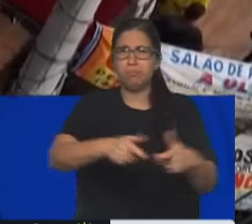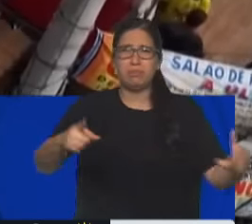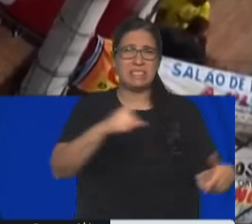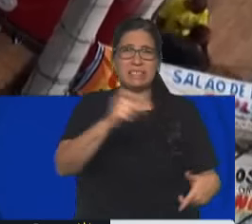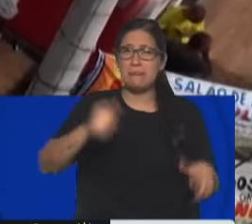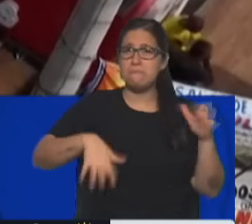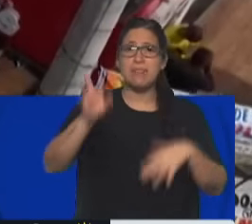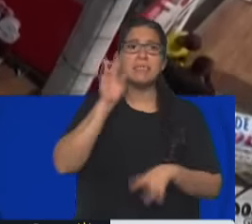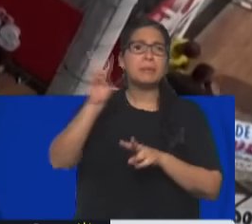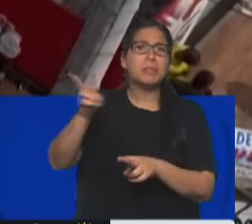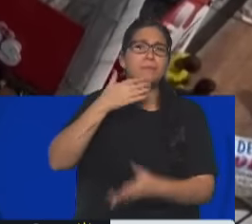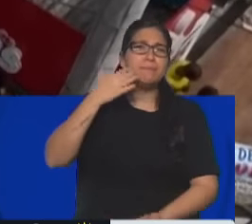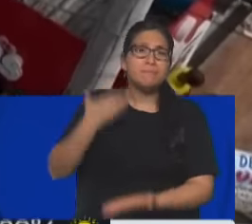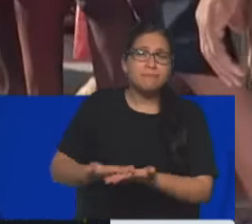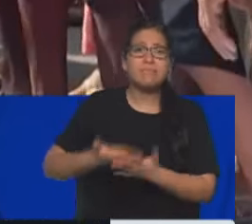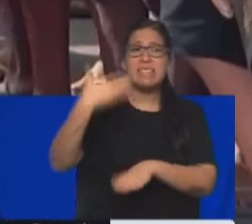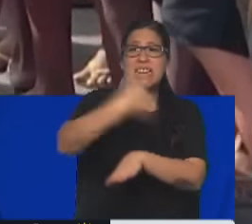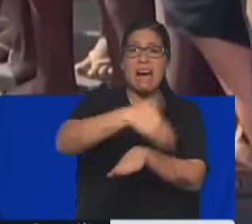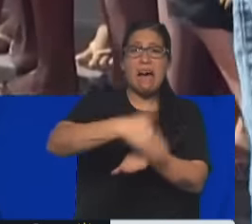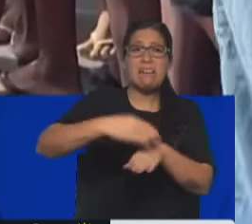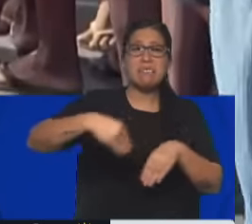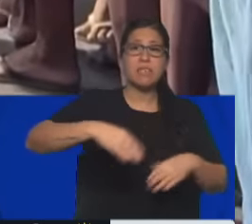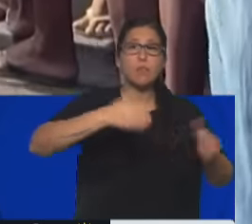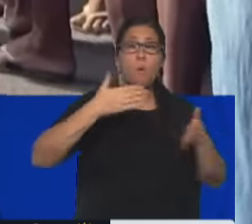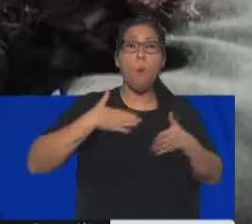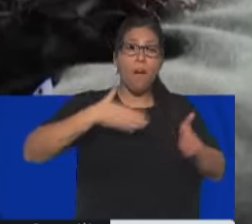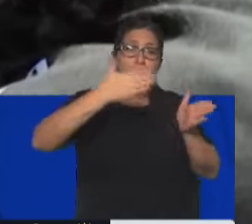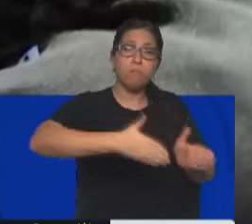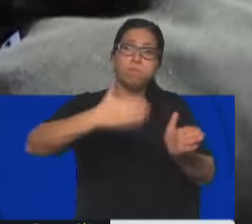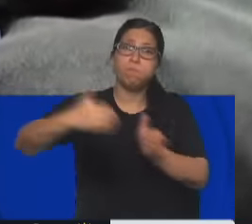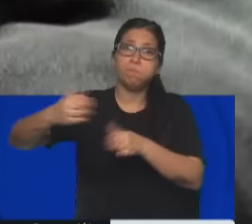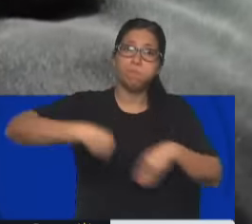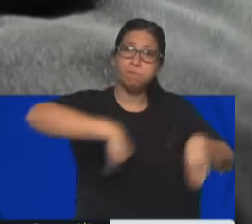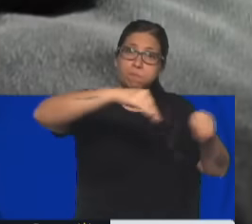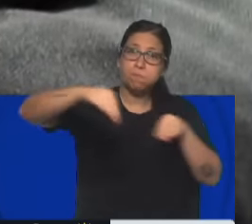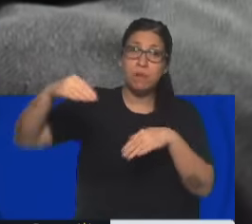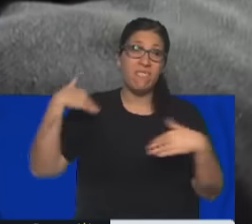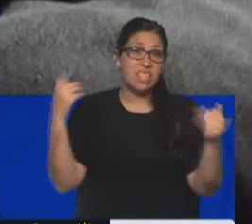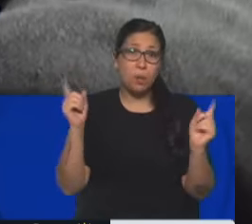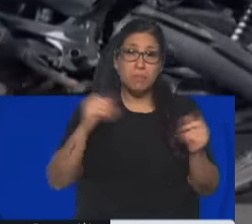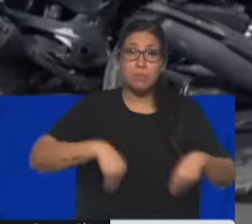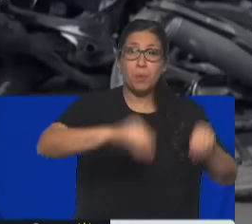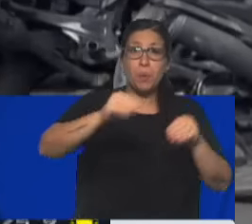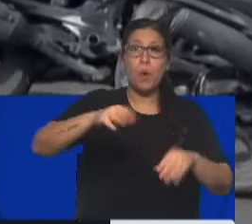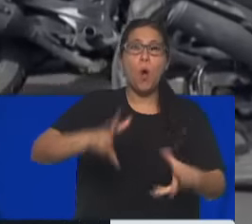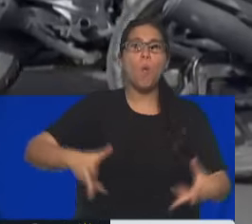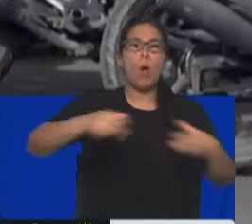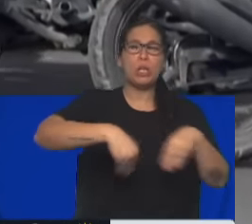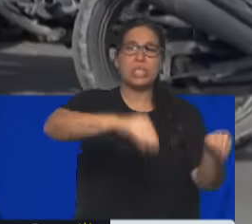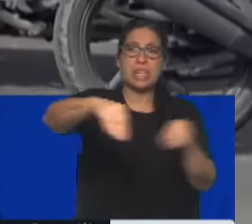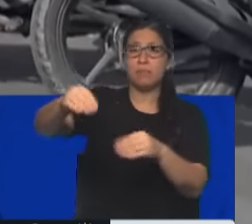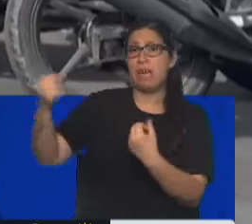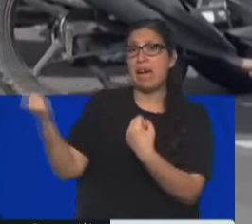Decenas de cuerpos alineados en las calles, cubiertos con sábanas y bolsas por los propios vecinos. Camiones de la